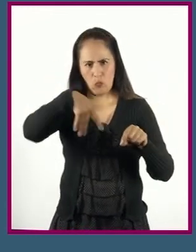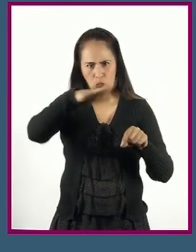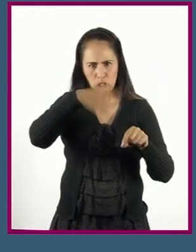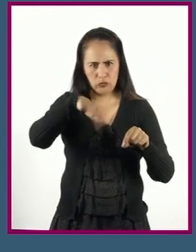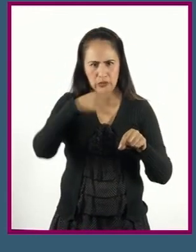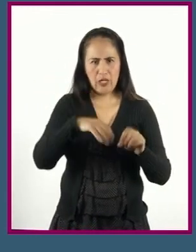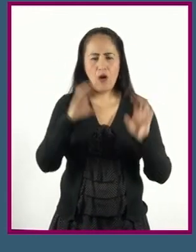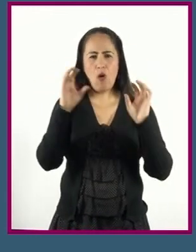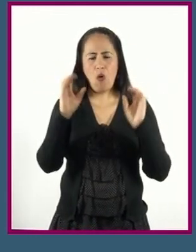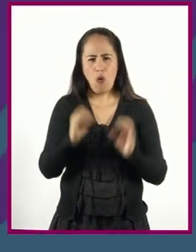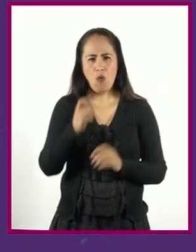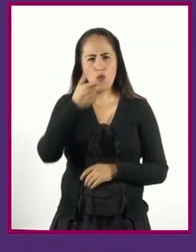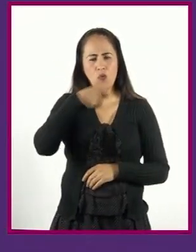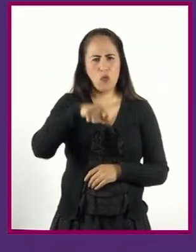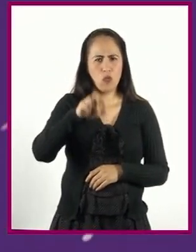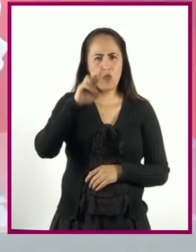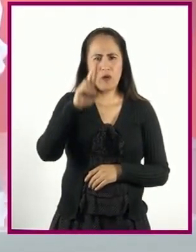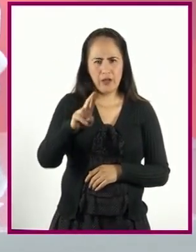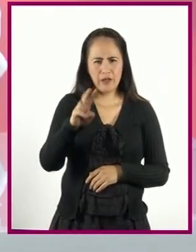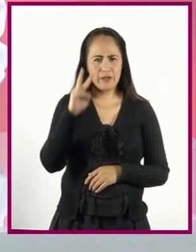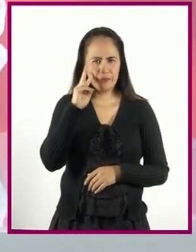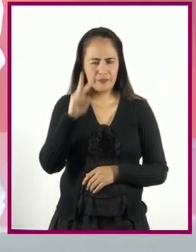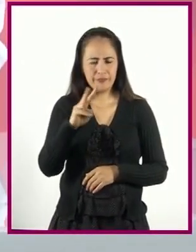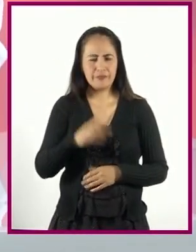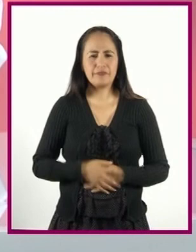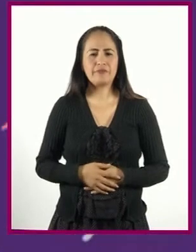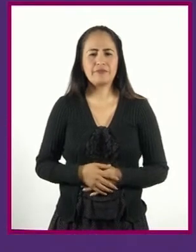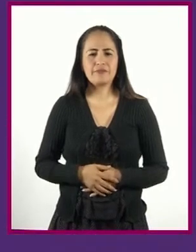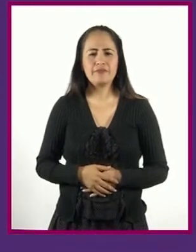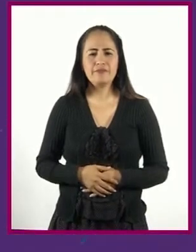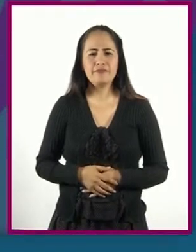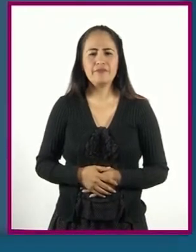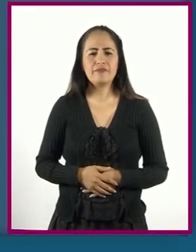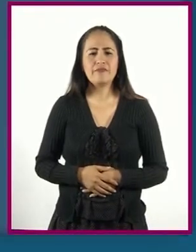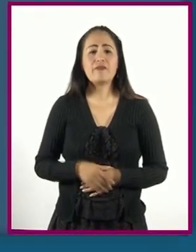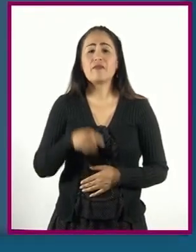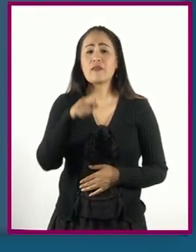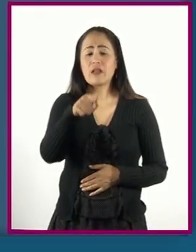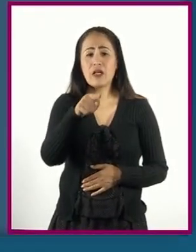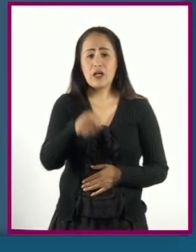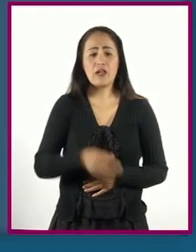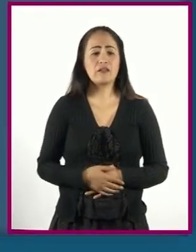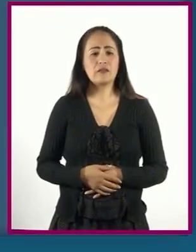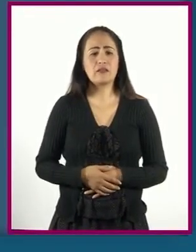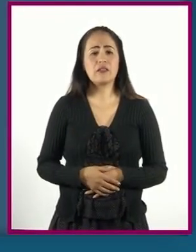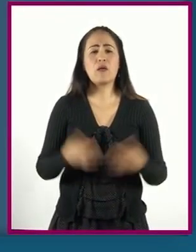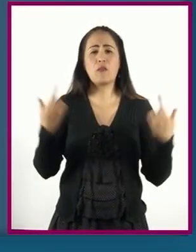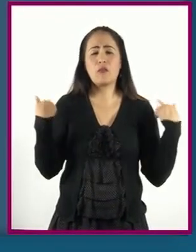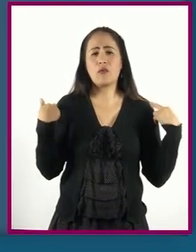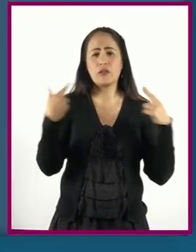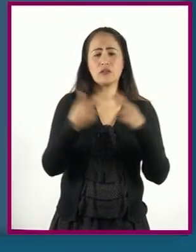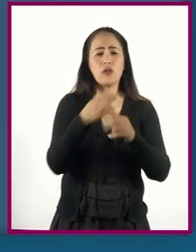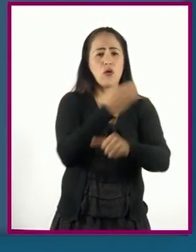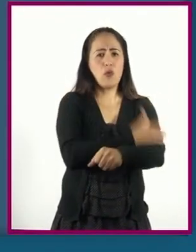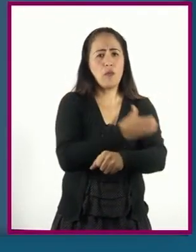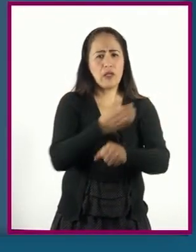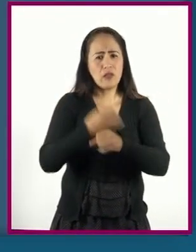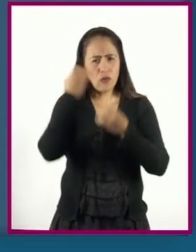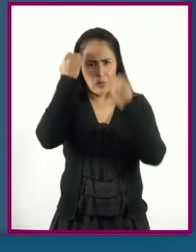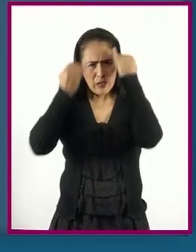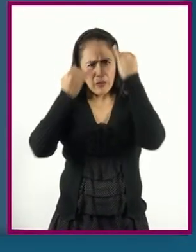siguiente código QR. Entre profes, en este espacio queremos compartir con nuestros compañeros docentes algunas